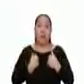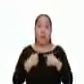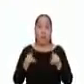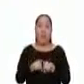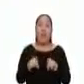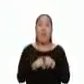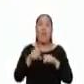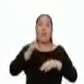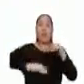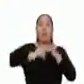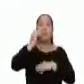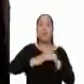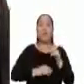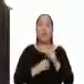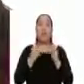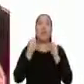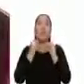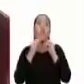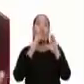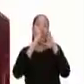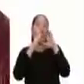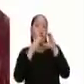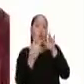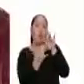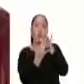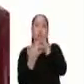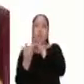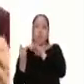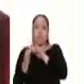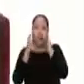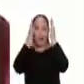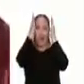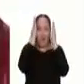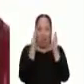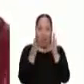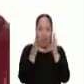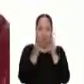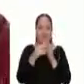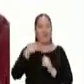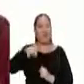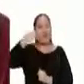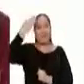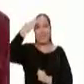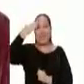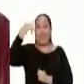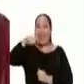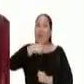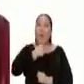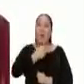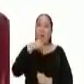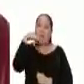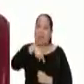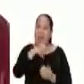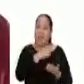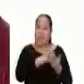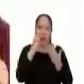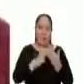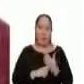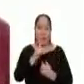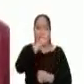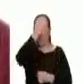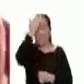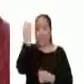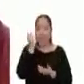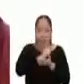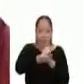a las vías de comunicación. Atentas y atentos. Estoy segura de que les va a gustar mucho este programa. Y no se olviden de